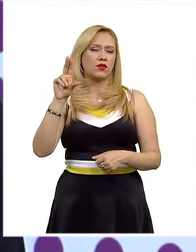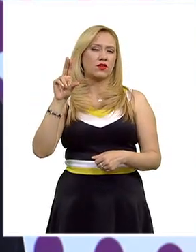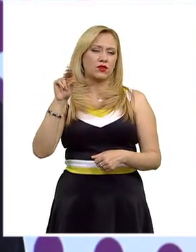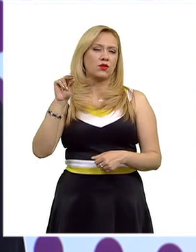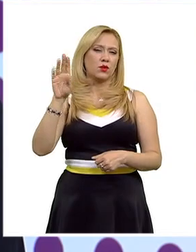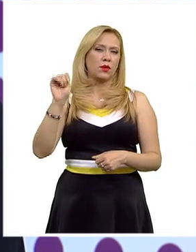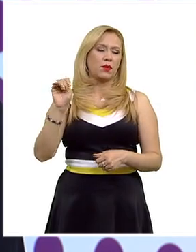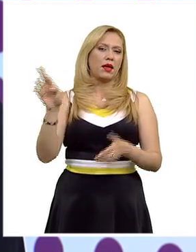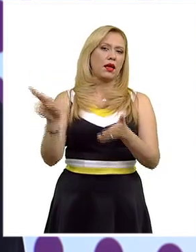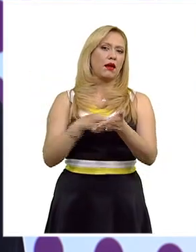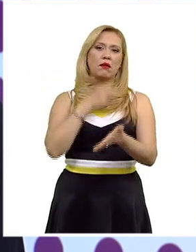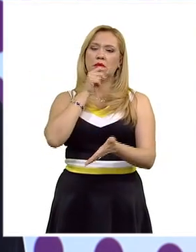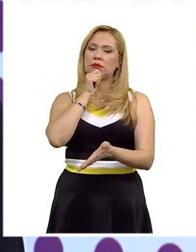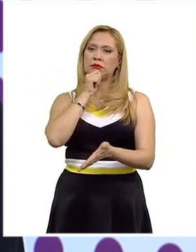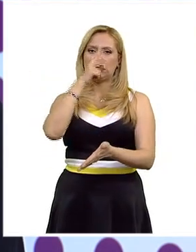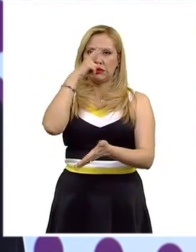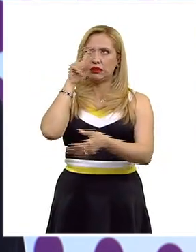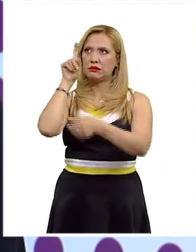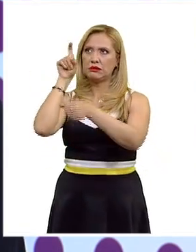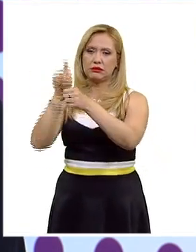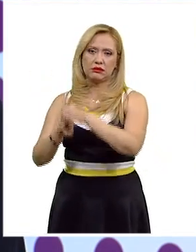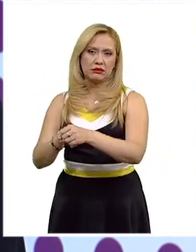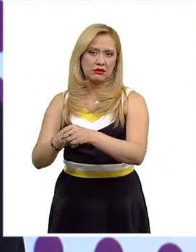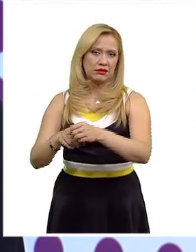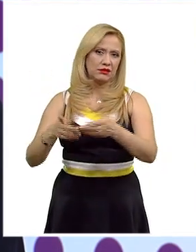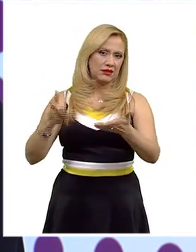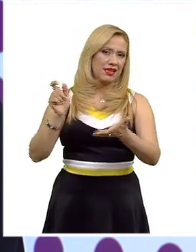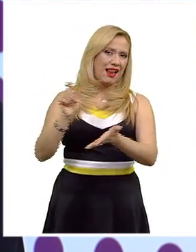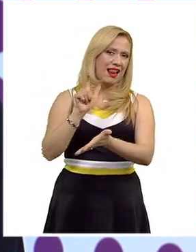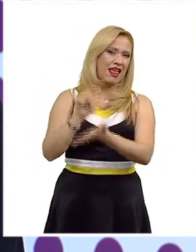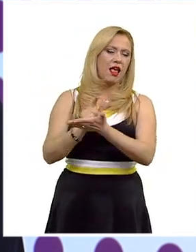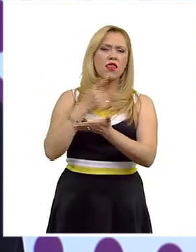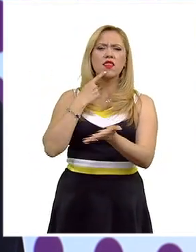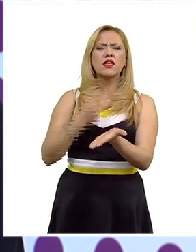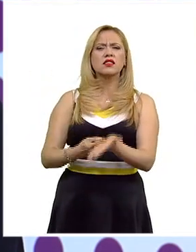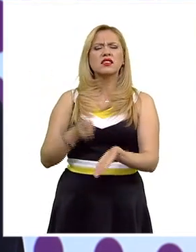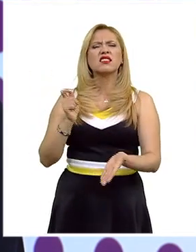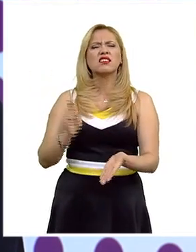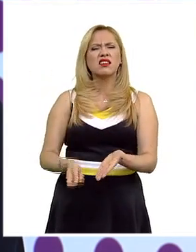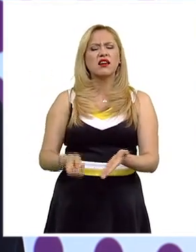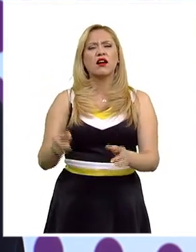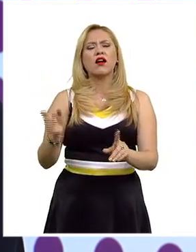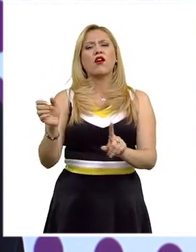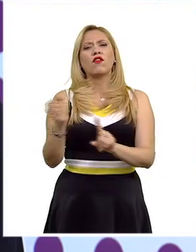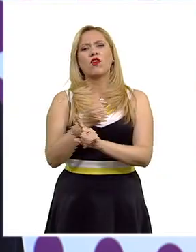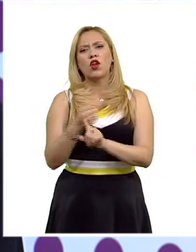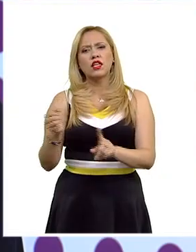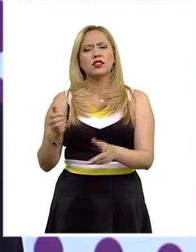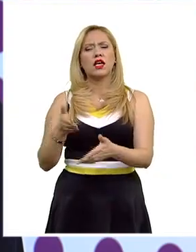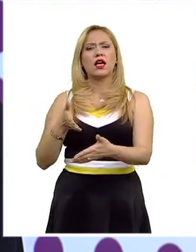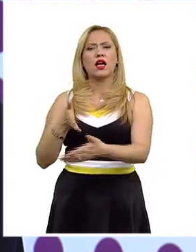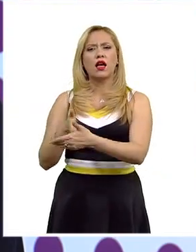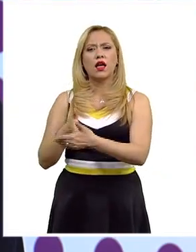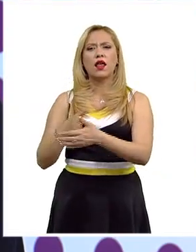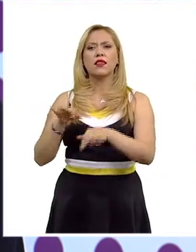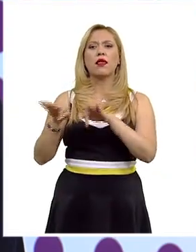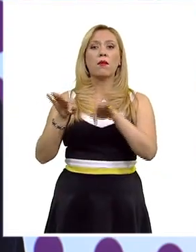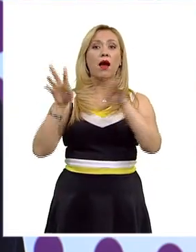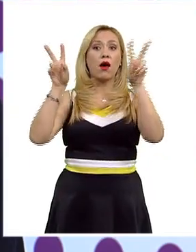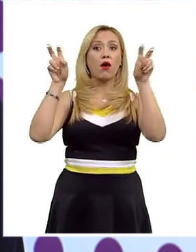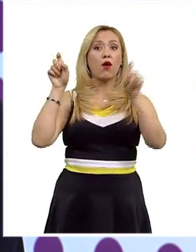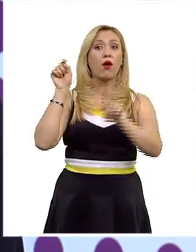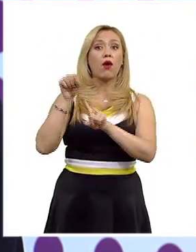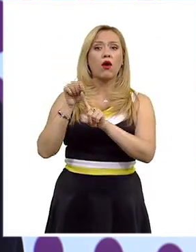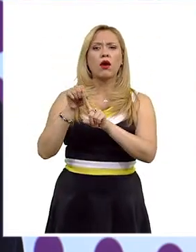México todavía no ha ratificado, pero esperemos que pronto. Una de las cosas que dice en su definición de violencia y acoso en el mundo del trabajo es